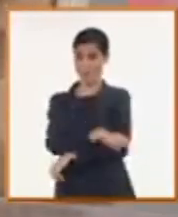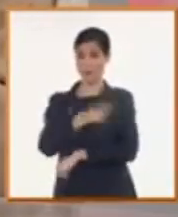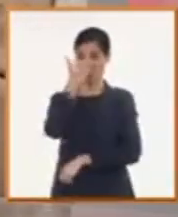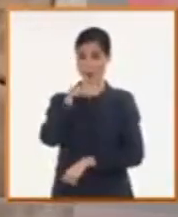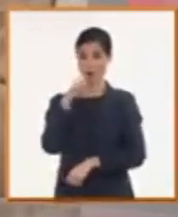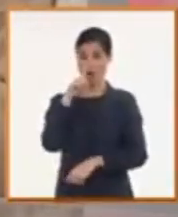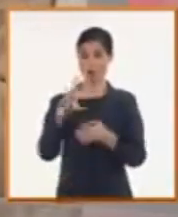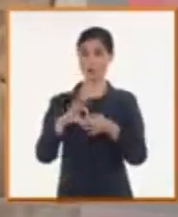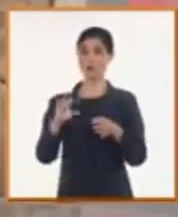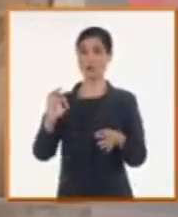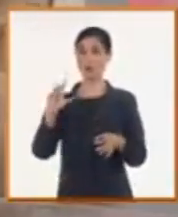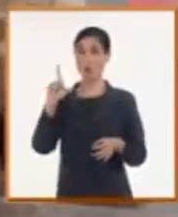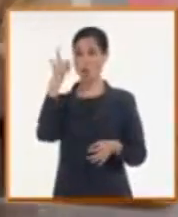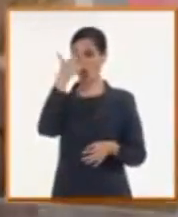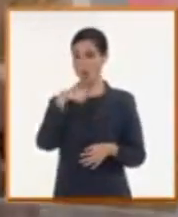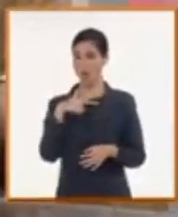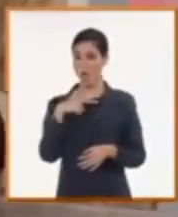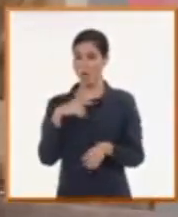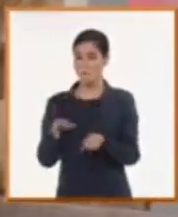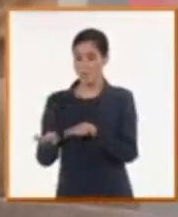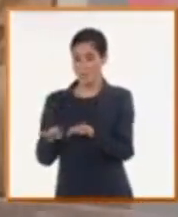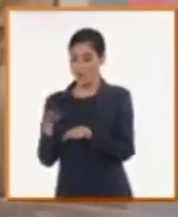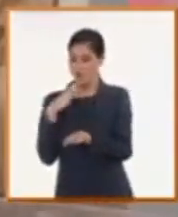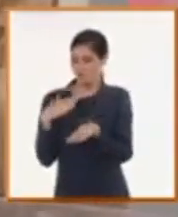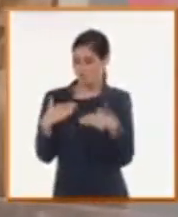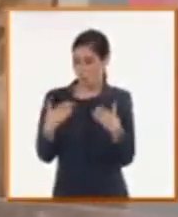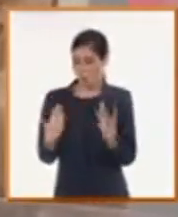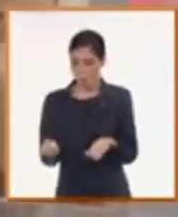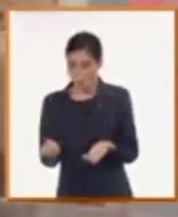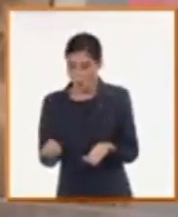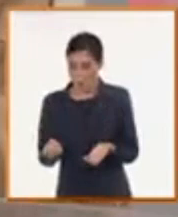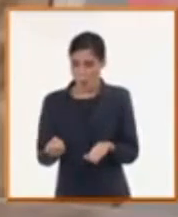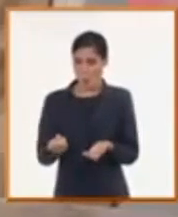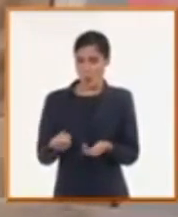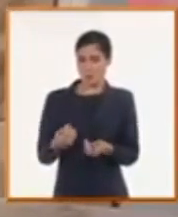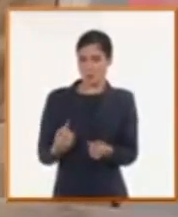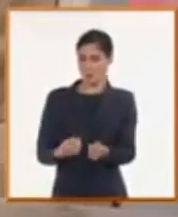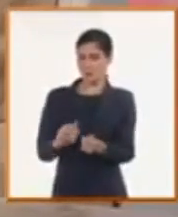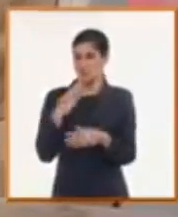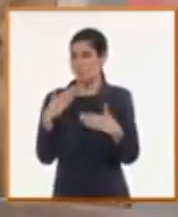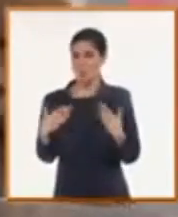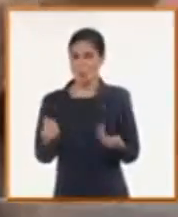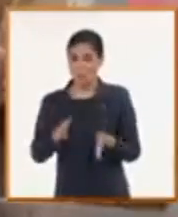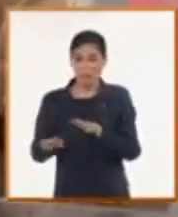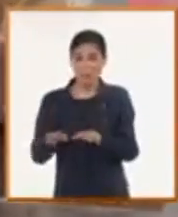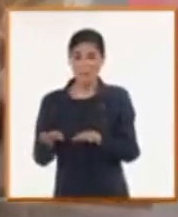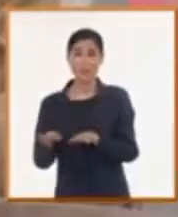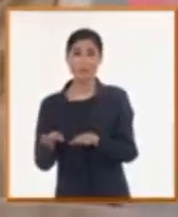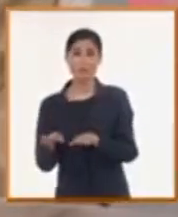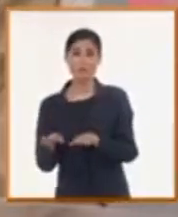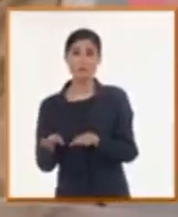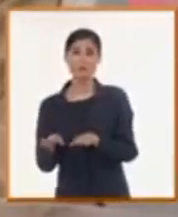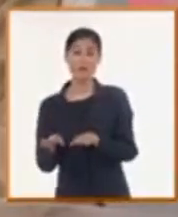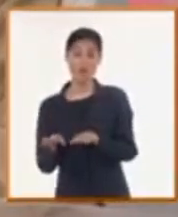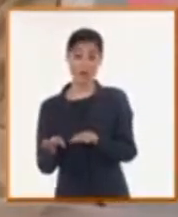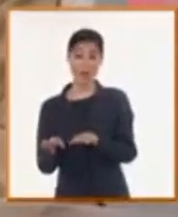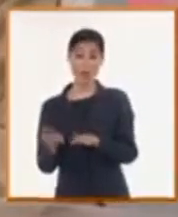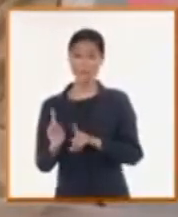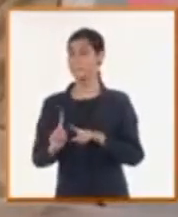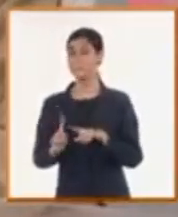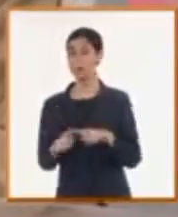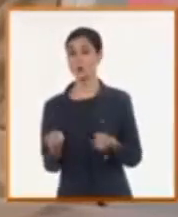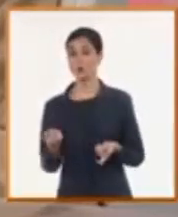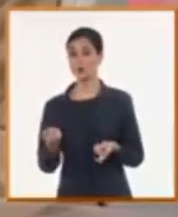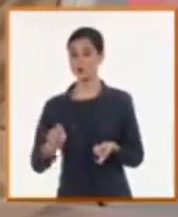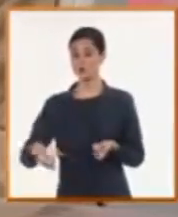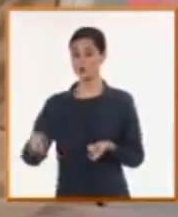reordenar la ubicación de nuestra fuerza y traer de Cuba solamente lo que hacía falta traer para poder mantener la disposición y